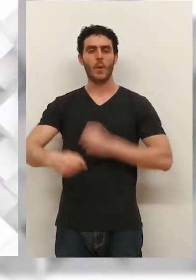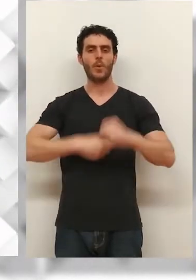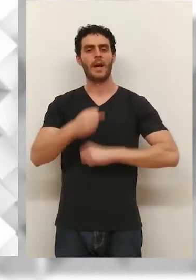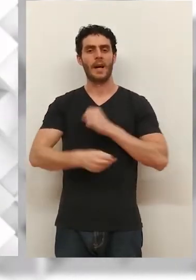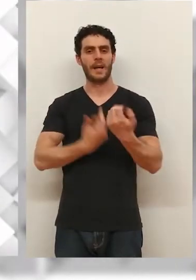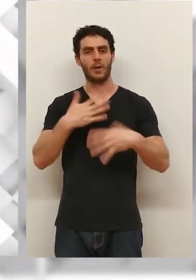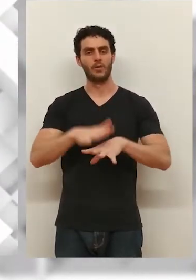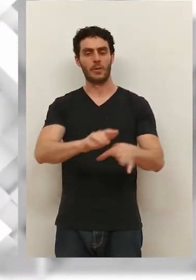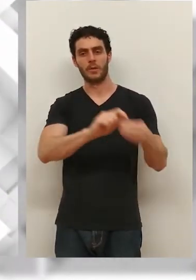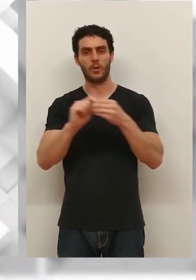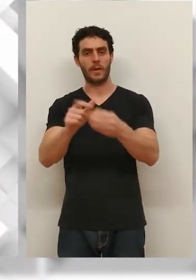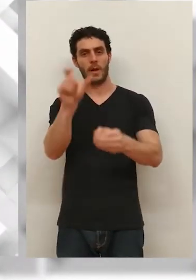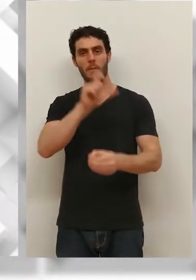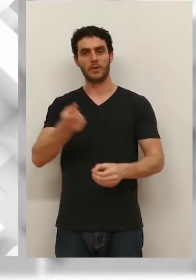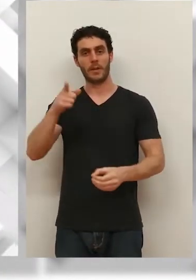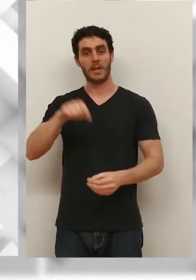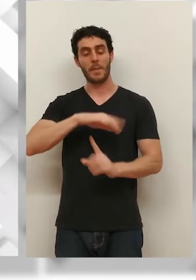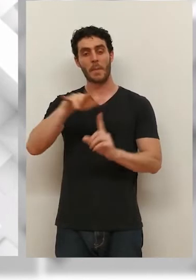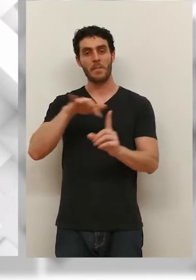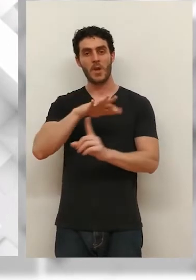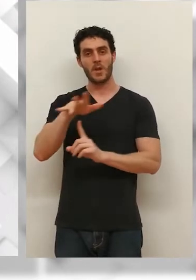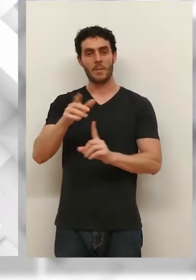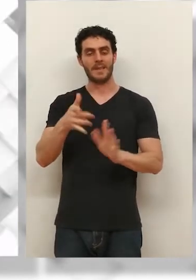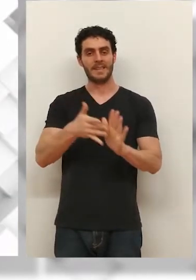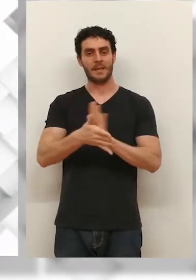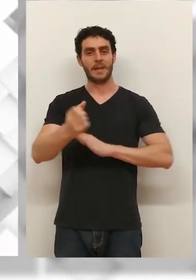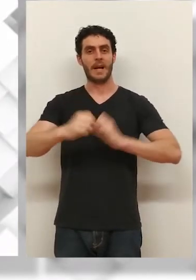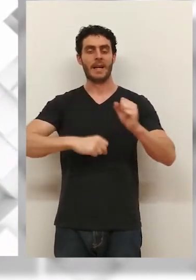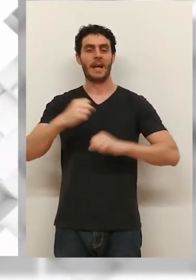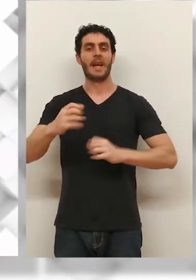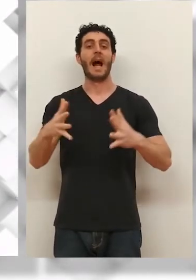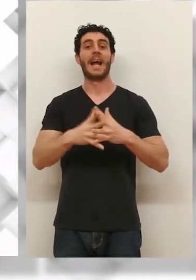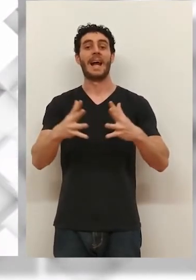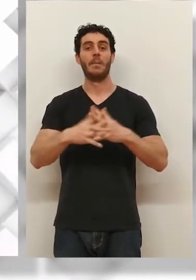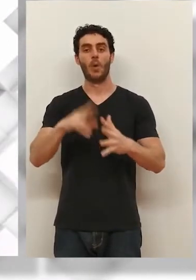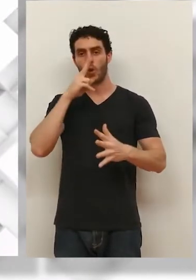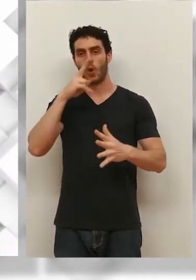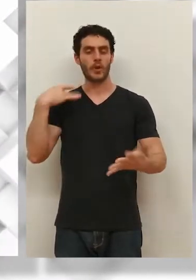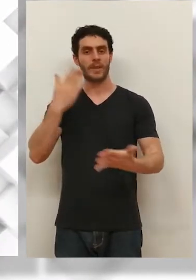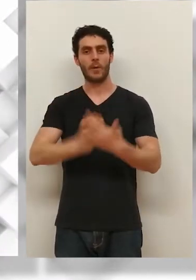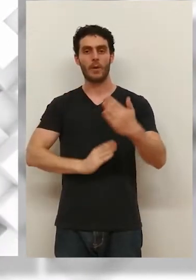Talavera, Valladolid B, Zamora y Tudelano, además del eliminado Extremadura.